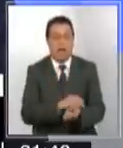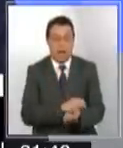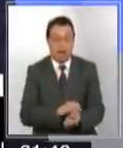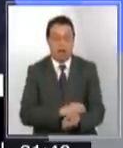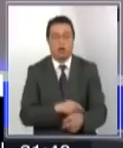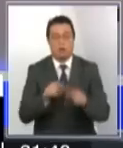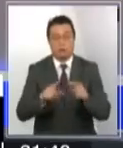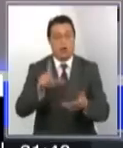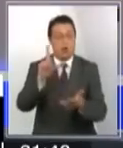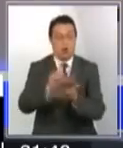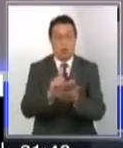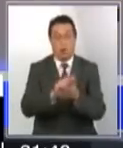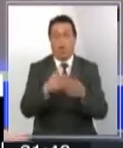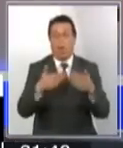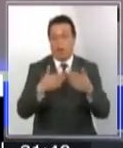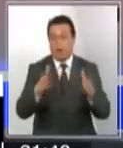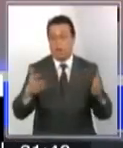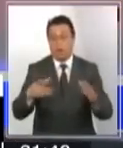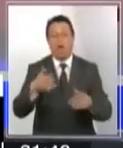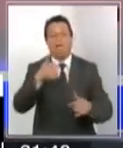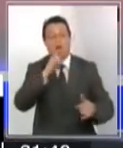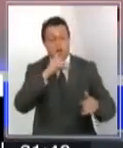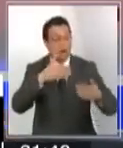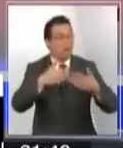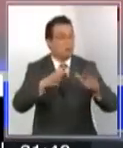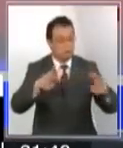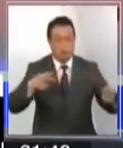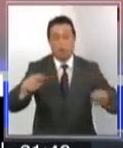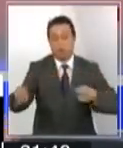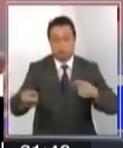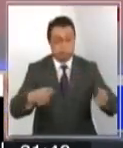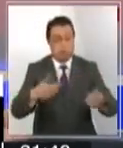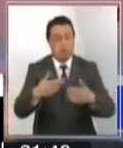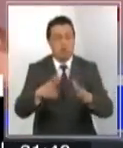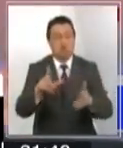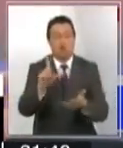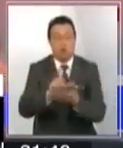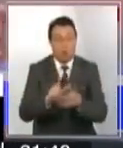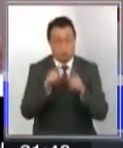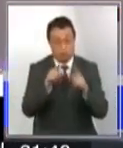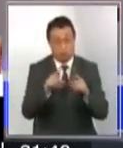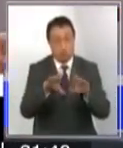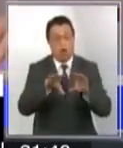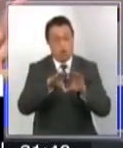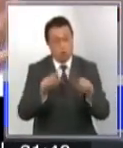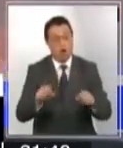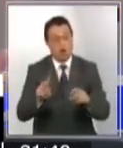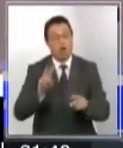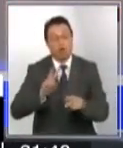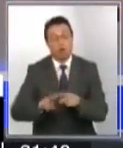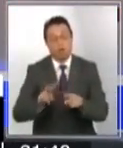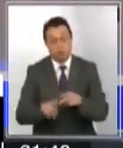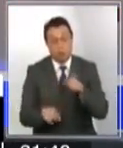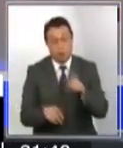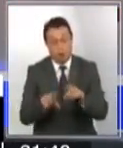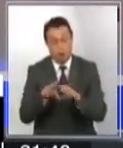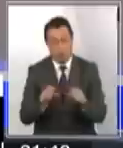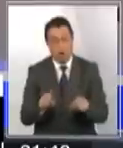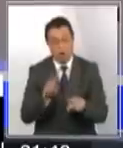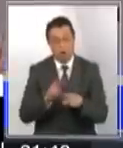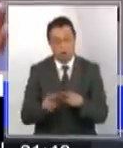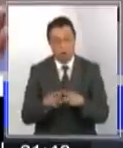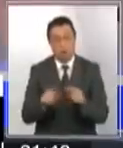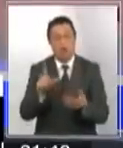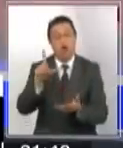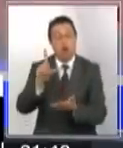lugares libres, alcohol se puede comprar en botillerías, en muchos lugares. ¿Usted estaría por la solución, usted estaría por la solución de en